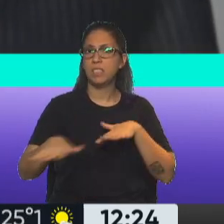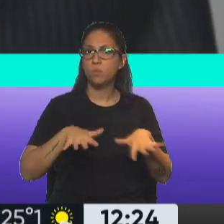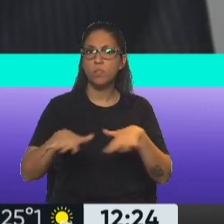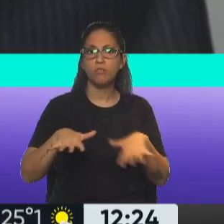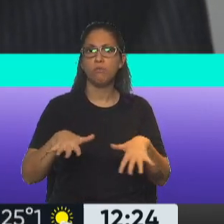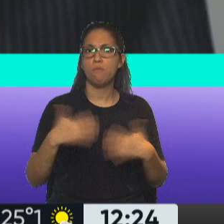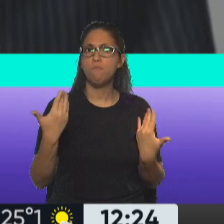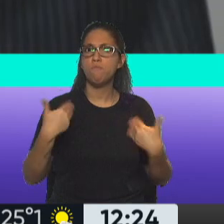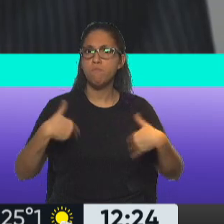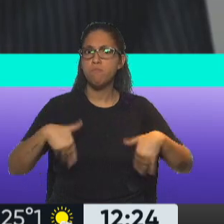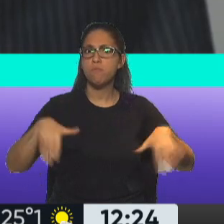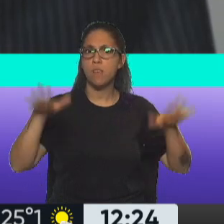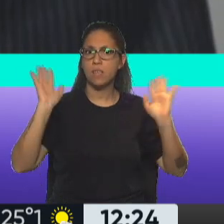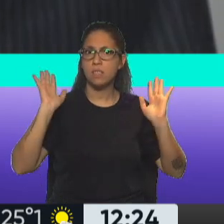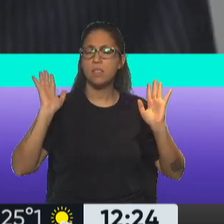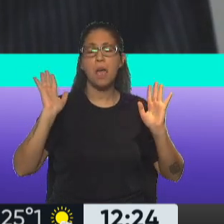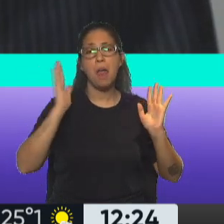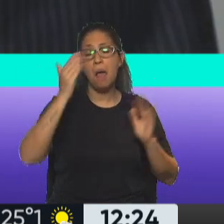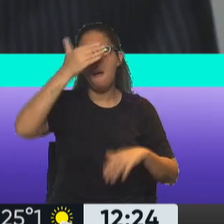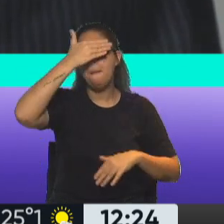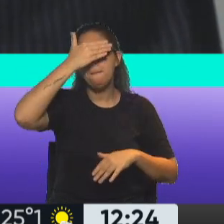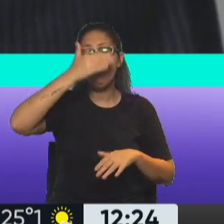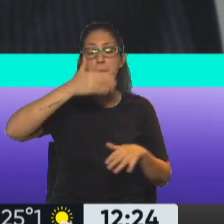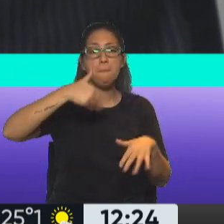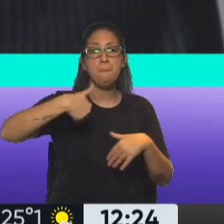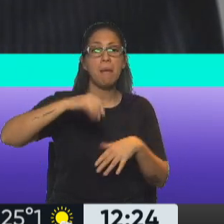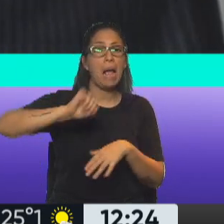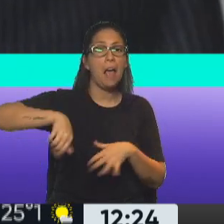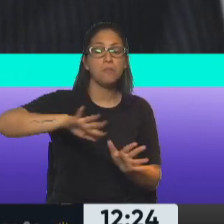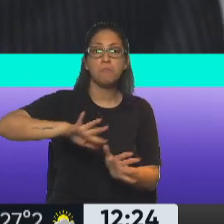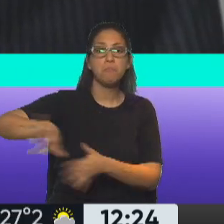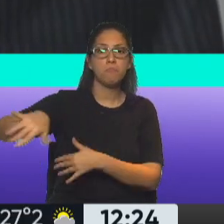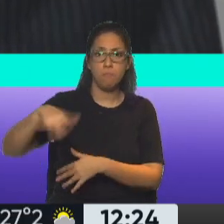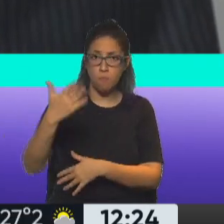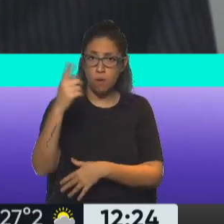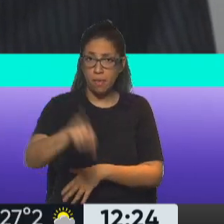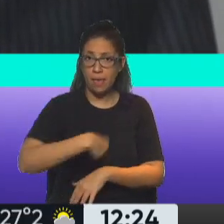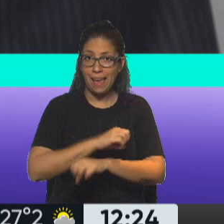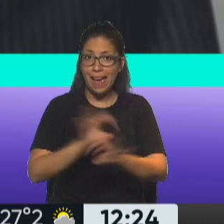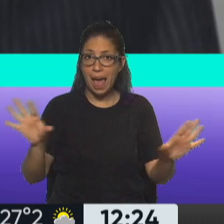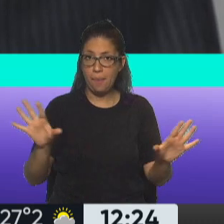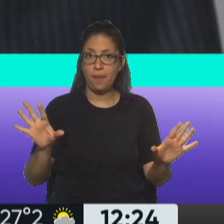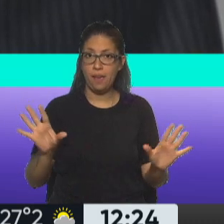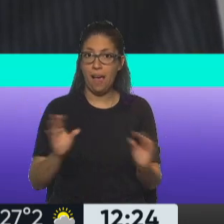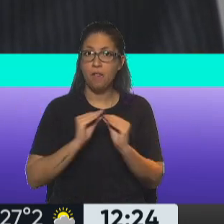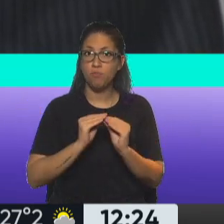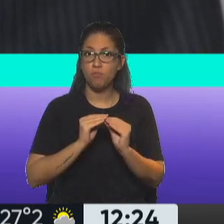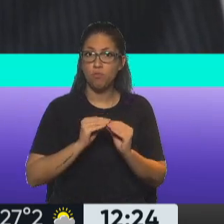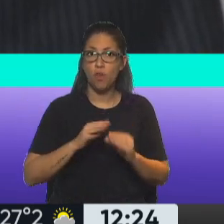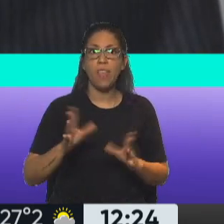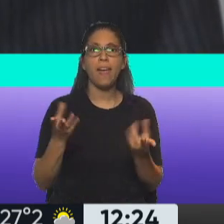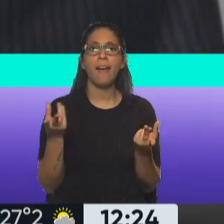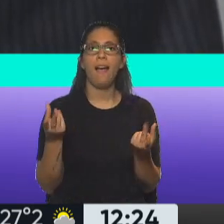situación que puede ser de dejarla pasar grave en términos institucionales, en términos